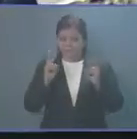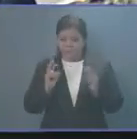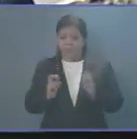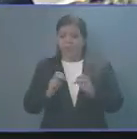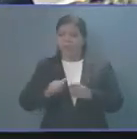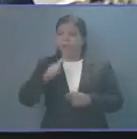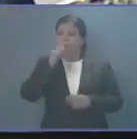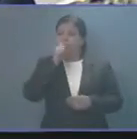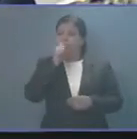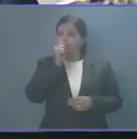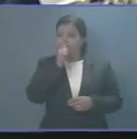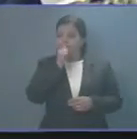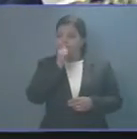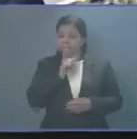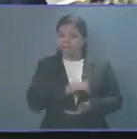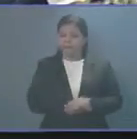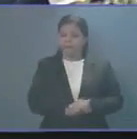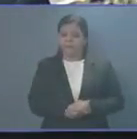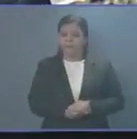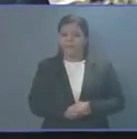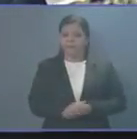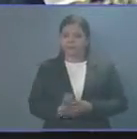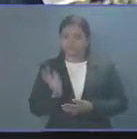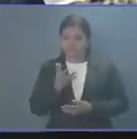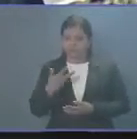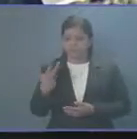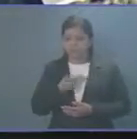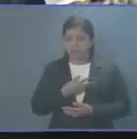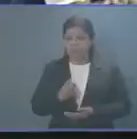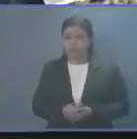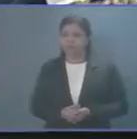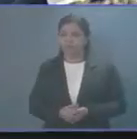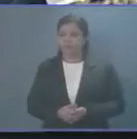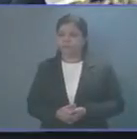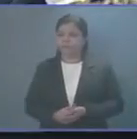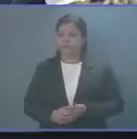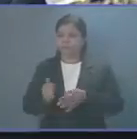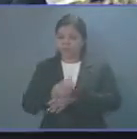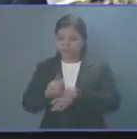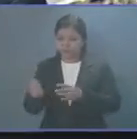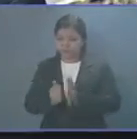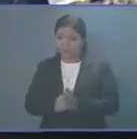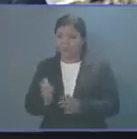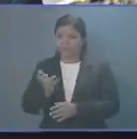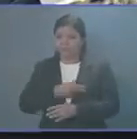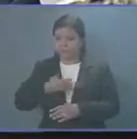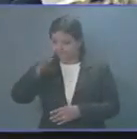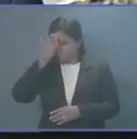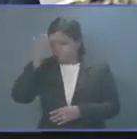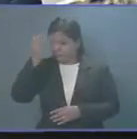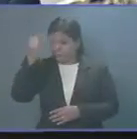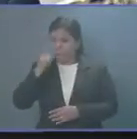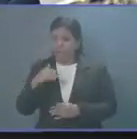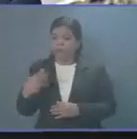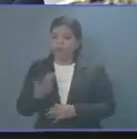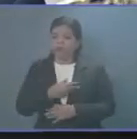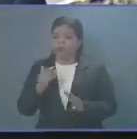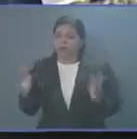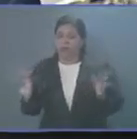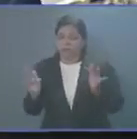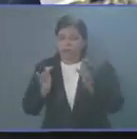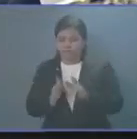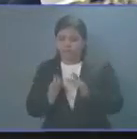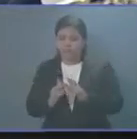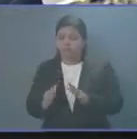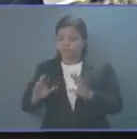secreto. Por eso es que desde nuestra llegada a este órgano del Estado defendimos la importancia de que las sesiones de